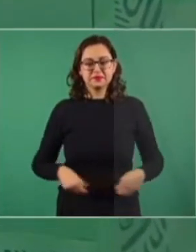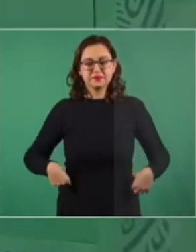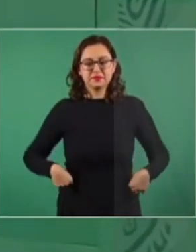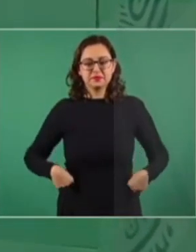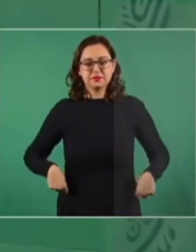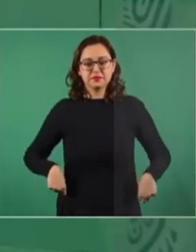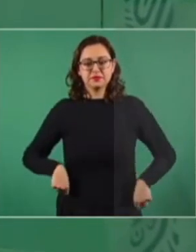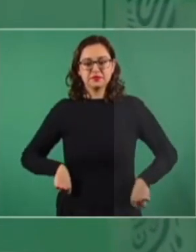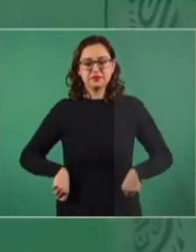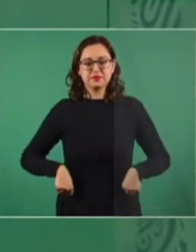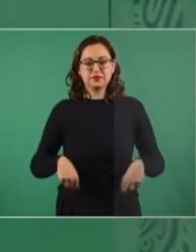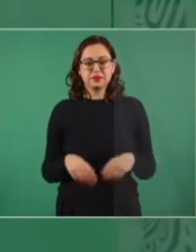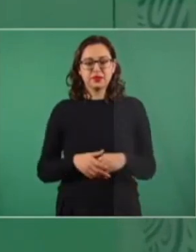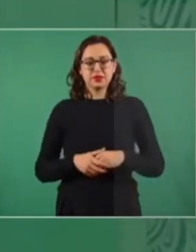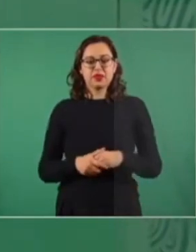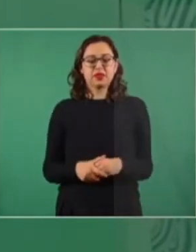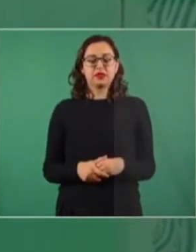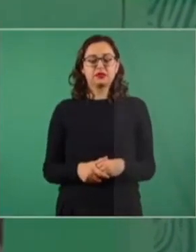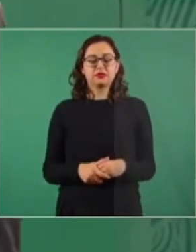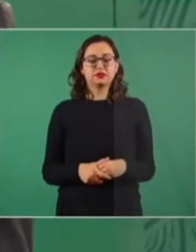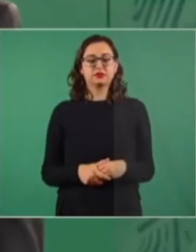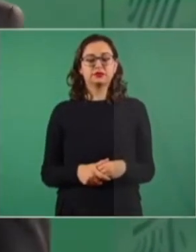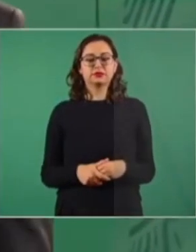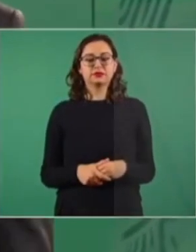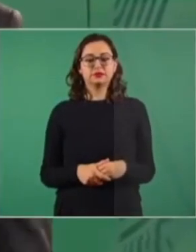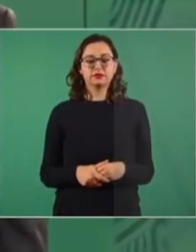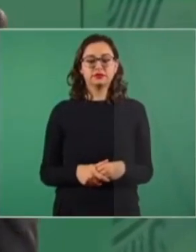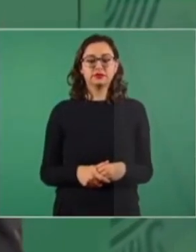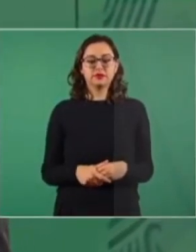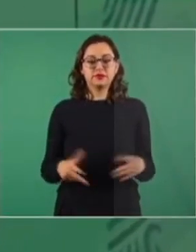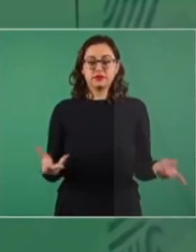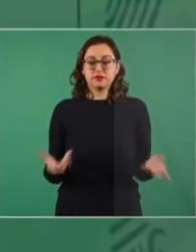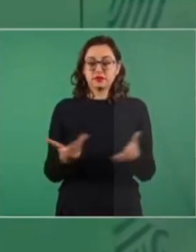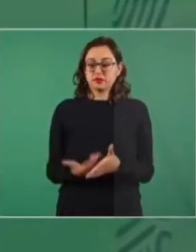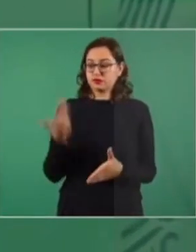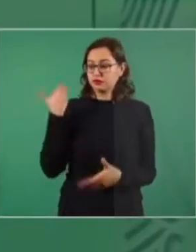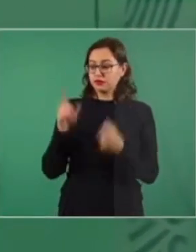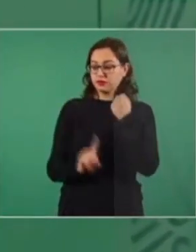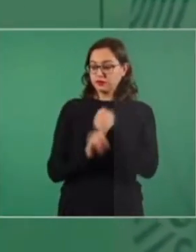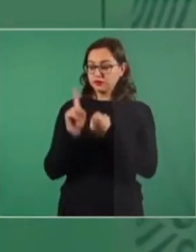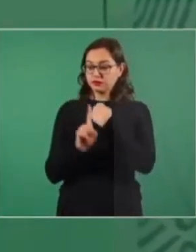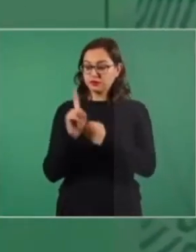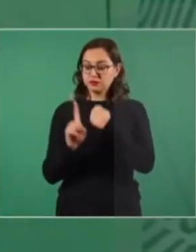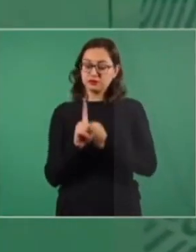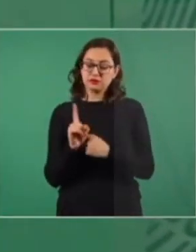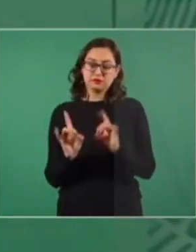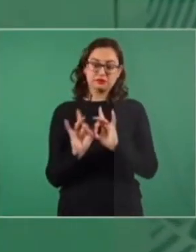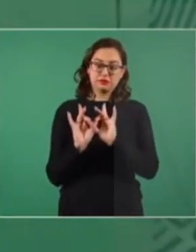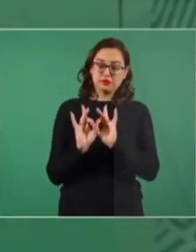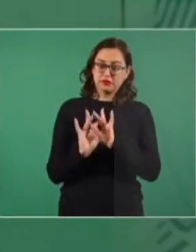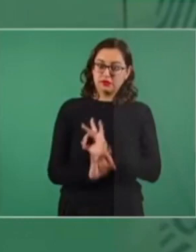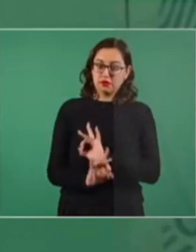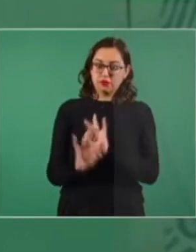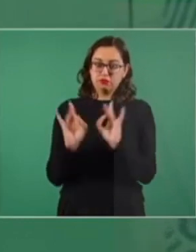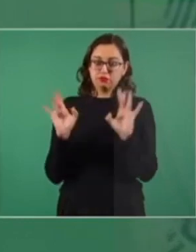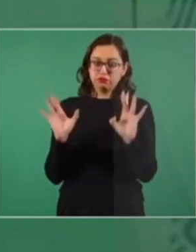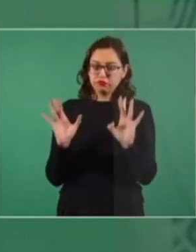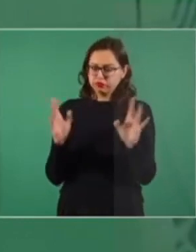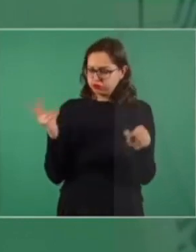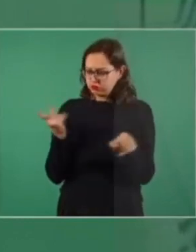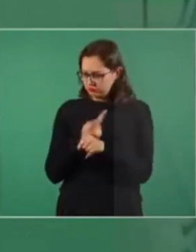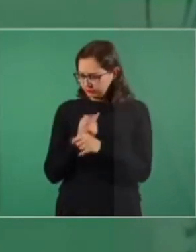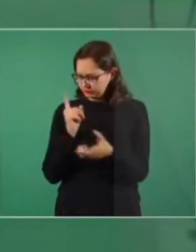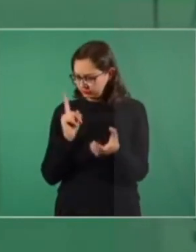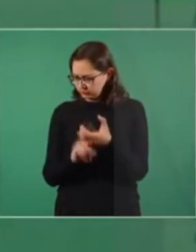Cuando se generó la polémica, quedó claro, a mí me explicaron, de que no